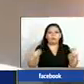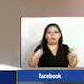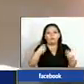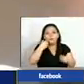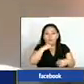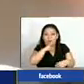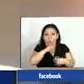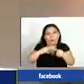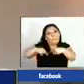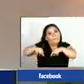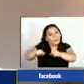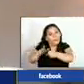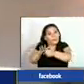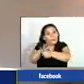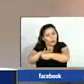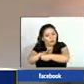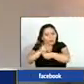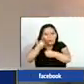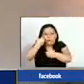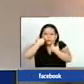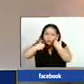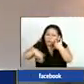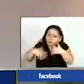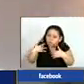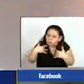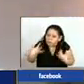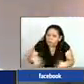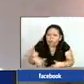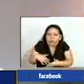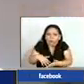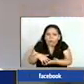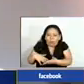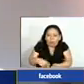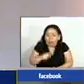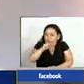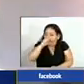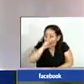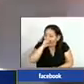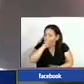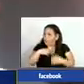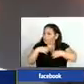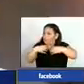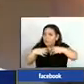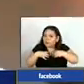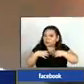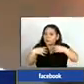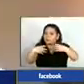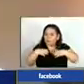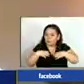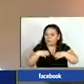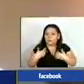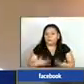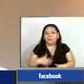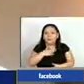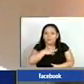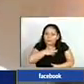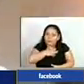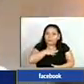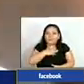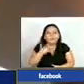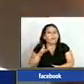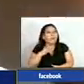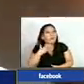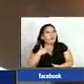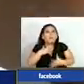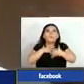cambio, el coronavirus sigue la temperatura, sigue el malestar, sigue la progresión respiratoria. El paciente comienza a sentirse con la respiratoria, siente